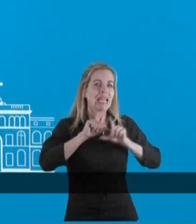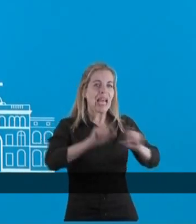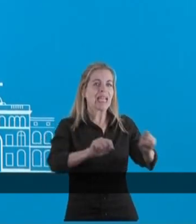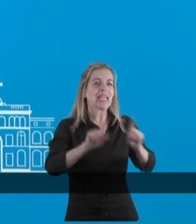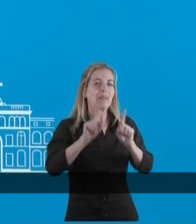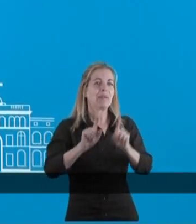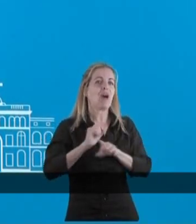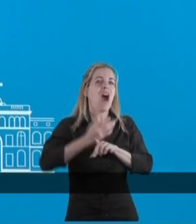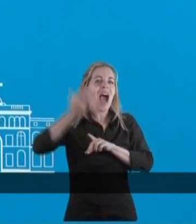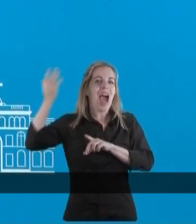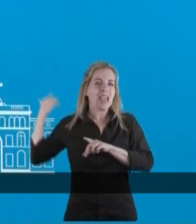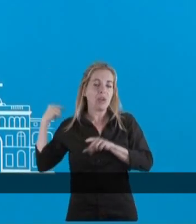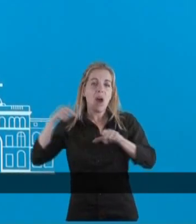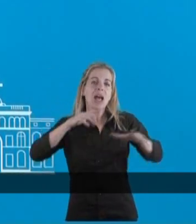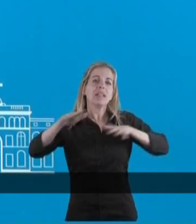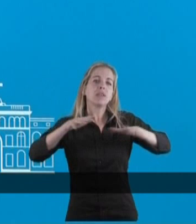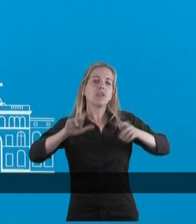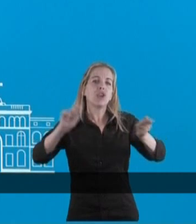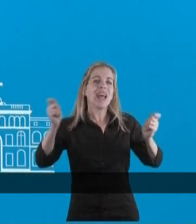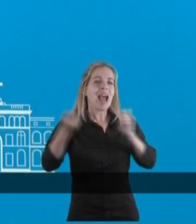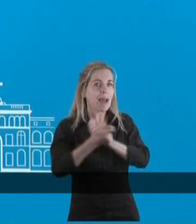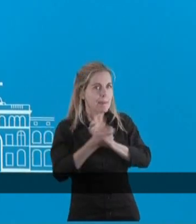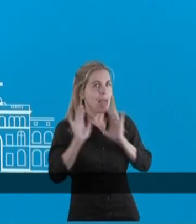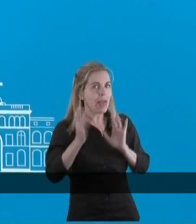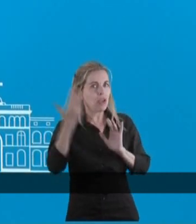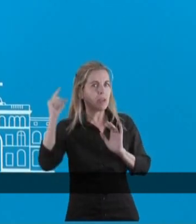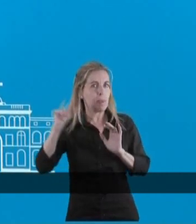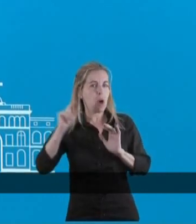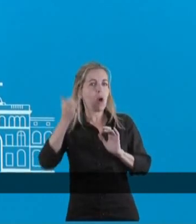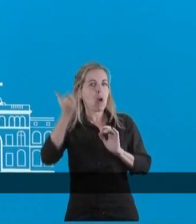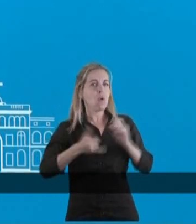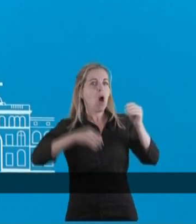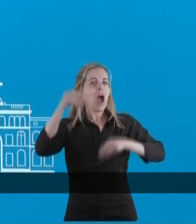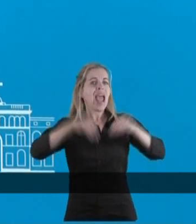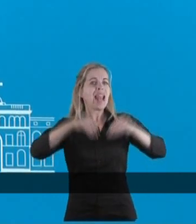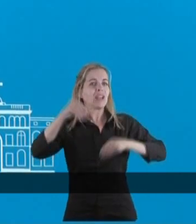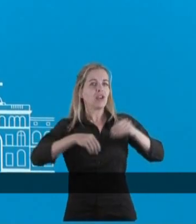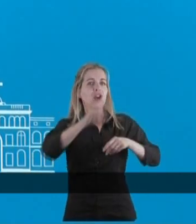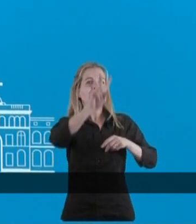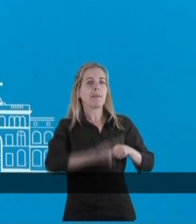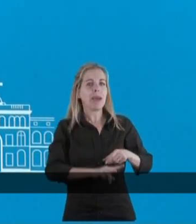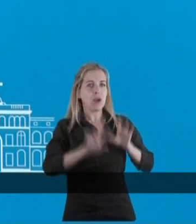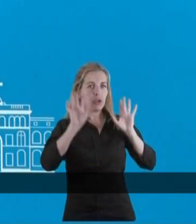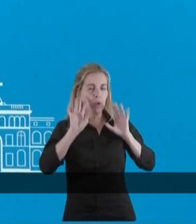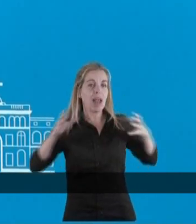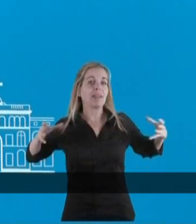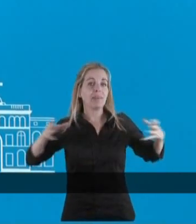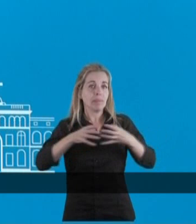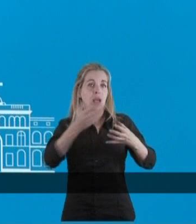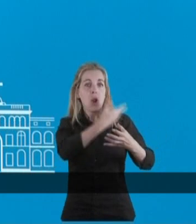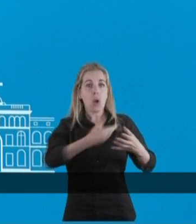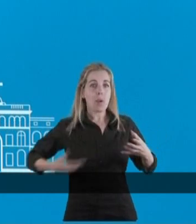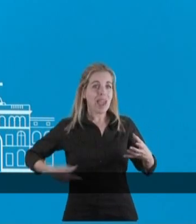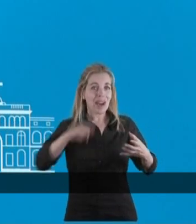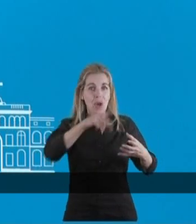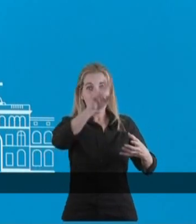un tiempo como si esto no hubiera cambiado. Bueno, recientemente ha habido elecciones en Venezuela, en algunos distritos en los cuales el partido de gobierno perdió. Difícil